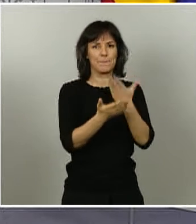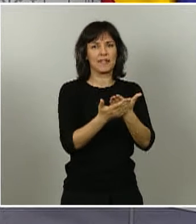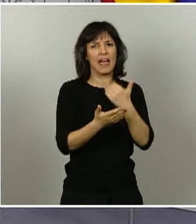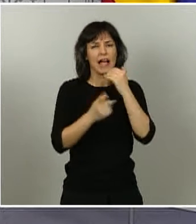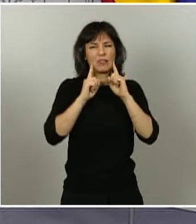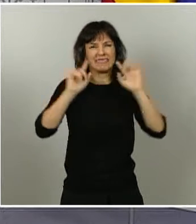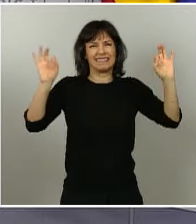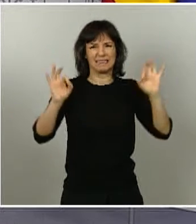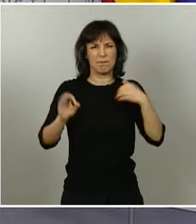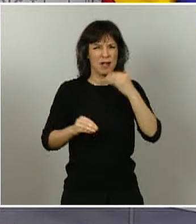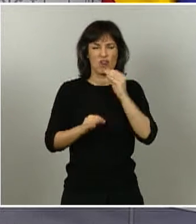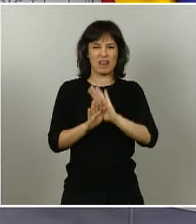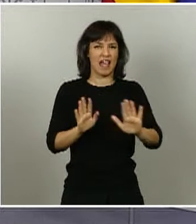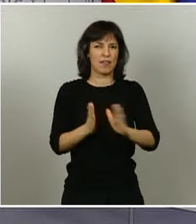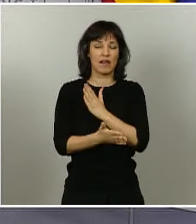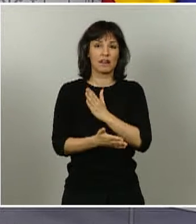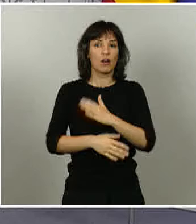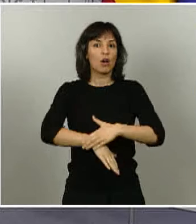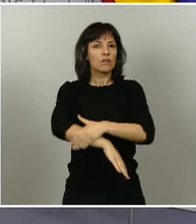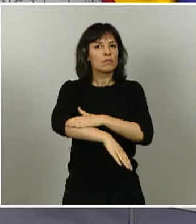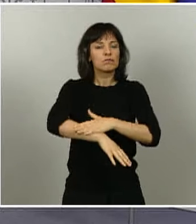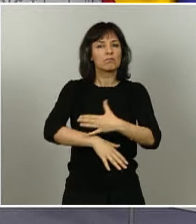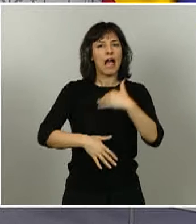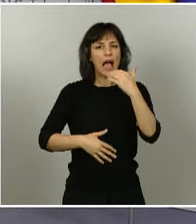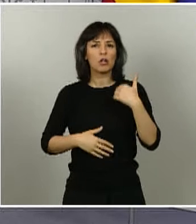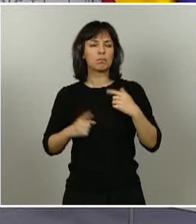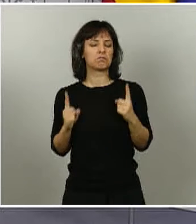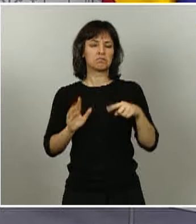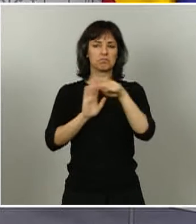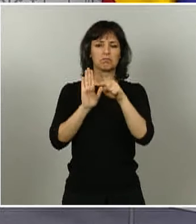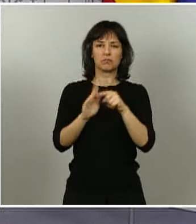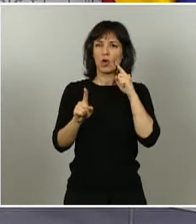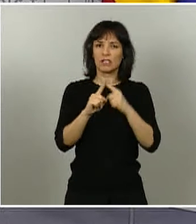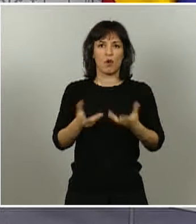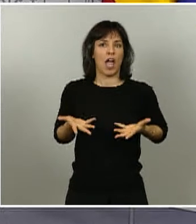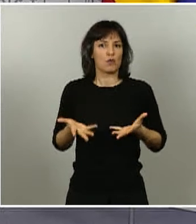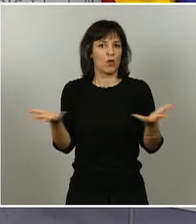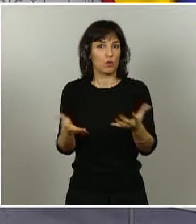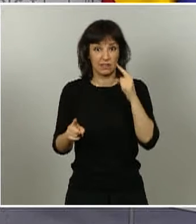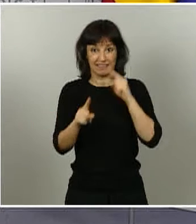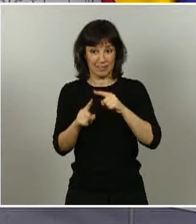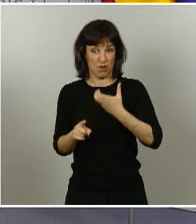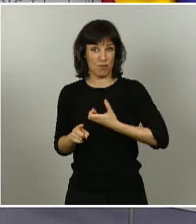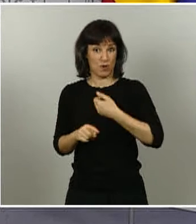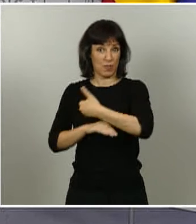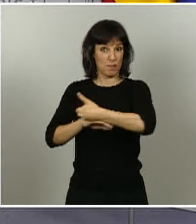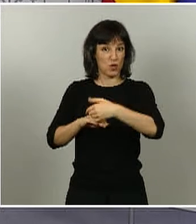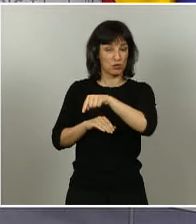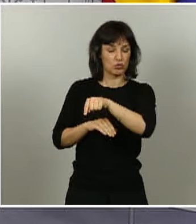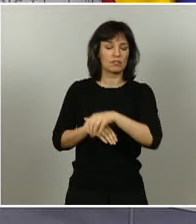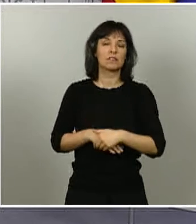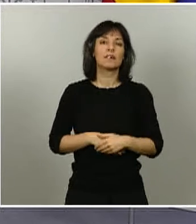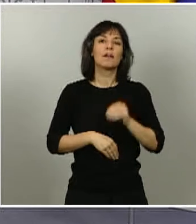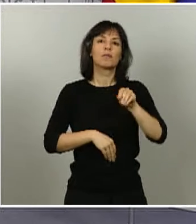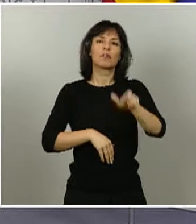medida, habilitar ayudas urgentes para estos casos? También quería preguntar cómo ve el ministro Illa la situación de la pandemia